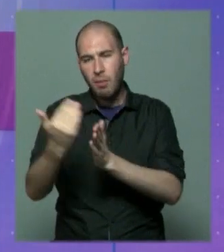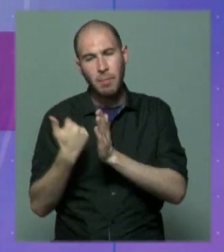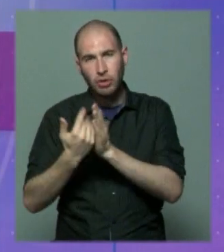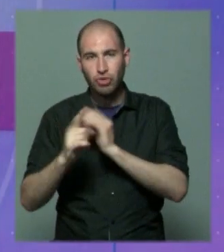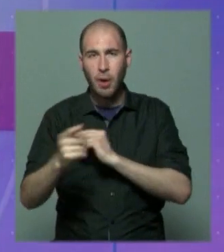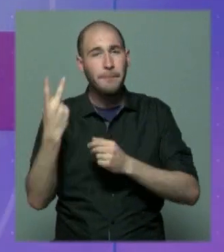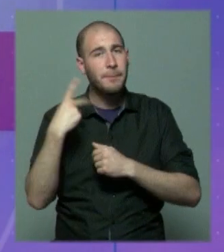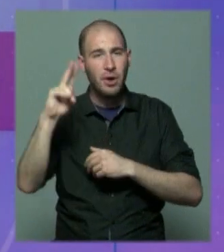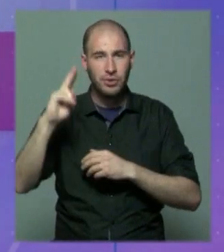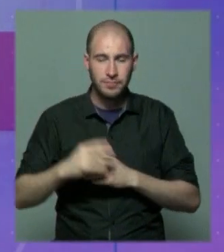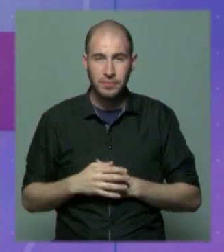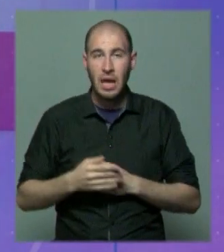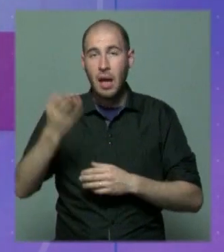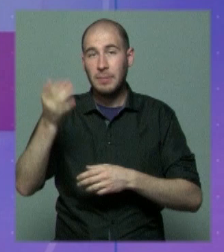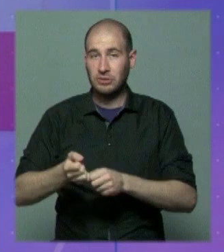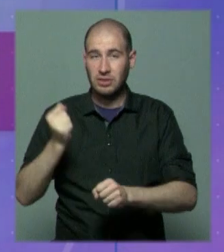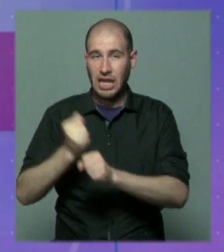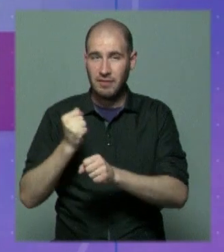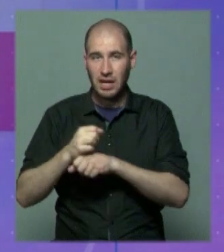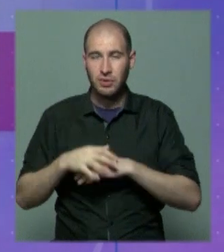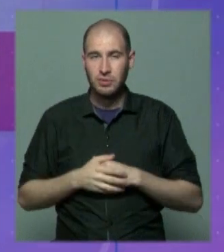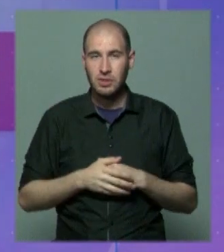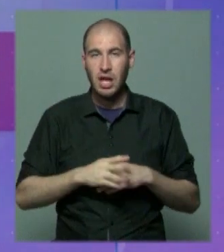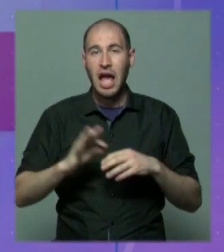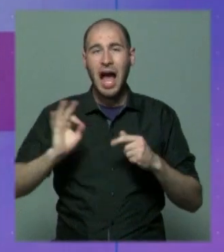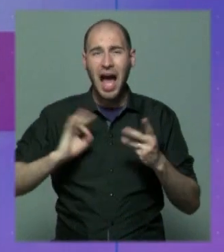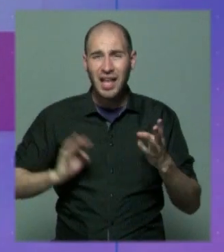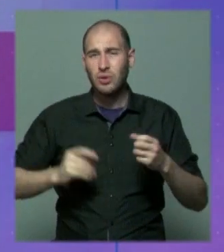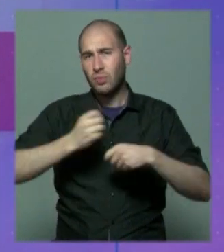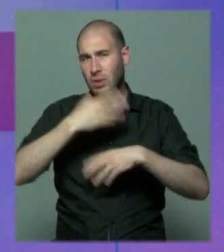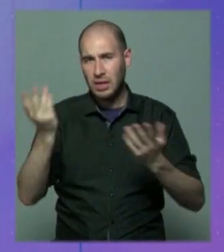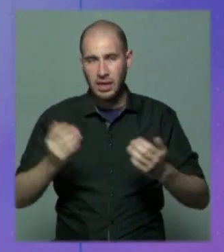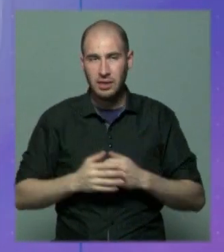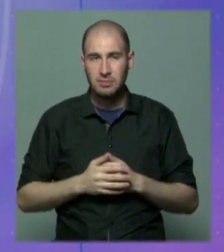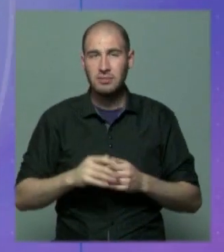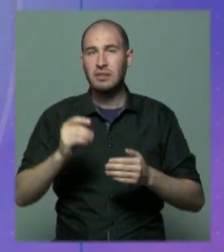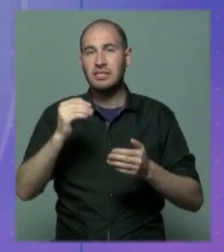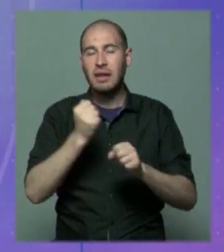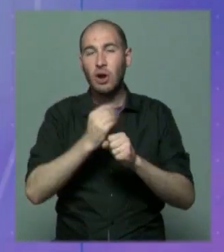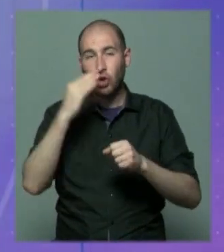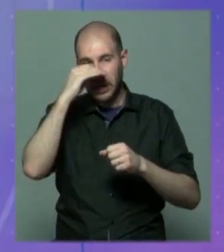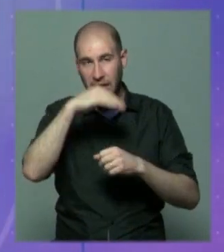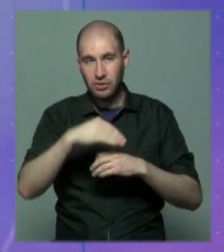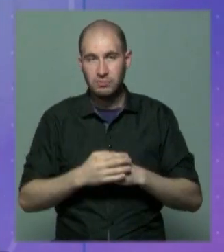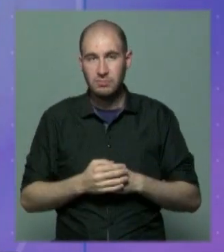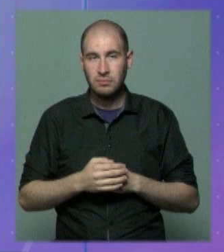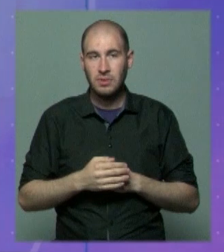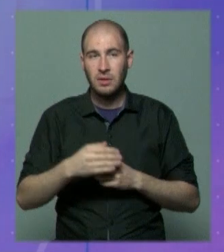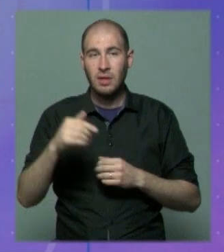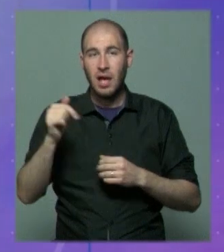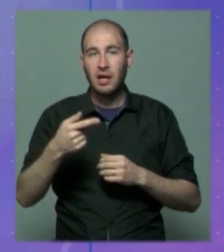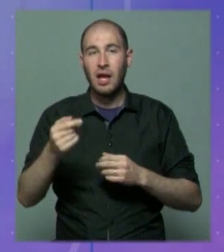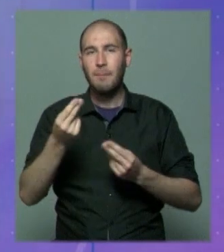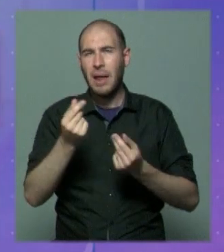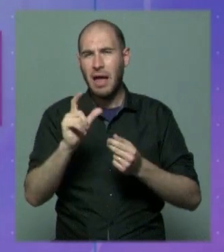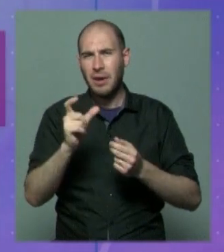Lo empeoramos. Al trabajador que estuvo la cantidad de años que sea no registrado, en negro, que muchos está mal